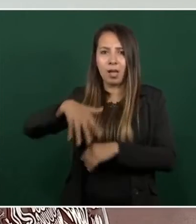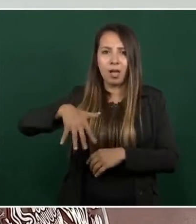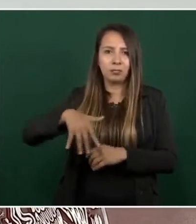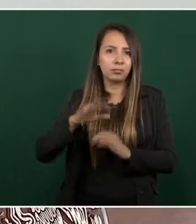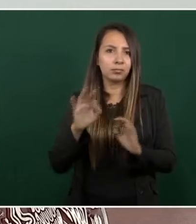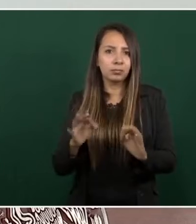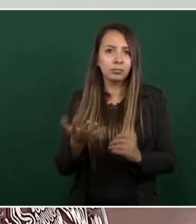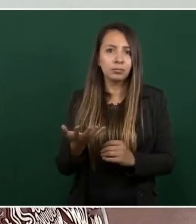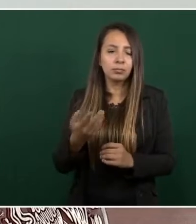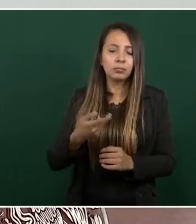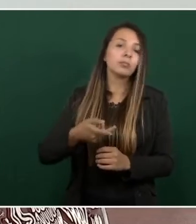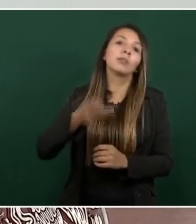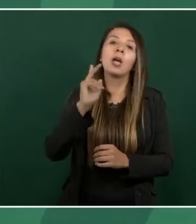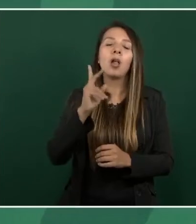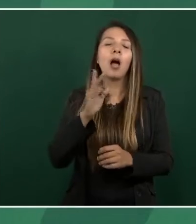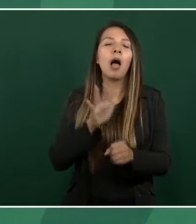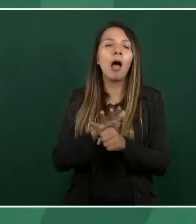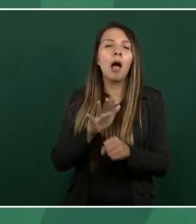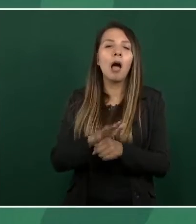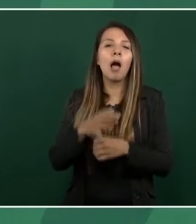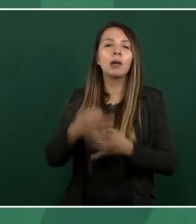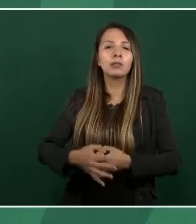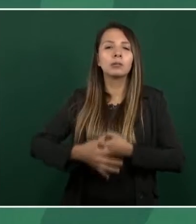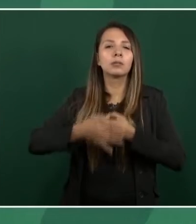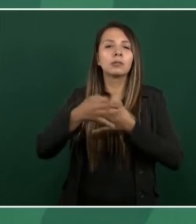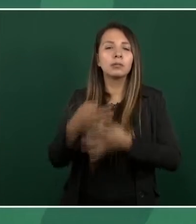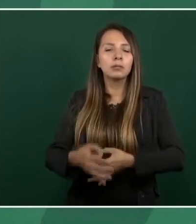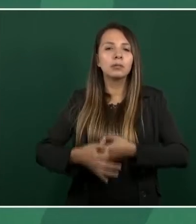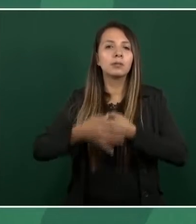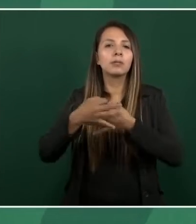muchos, pero lo van dejando y lo van dejando y lo van dejando.